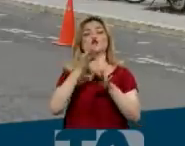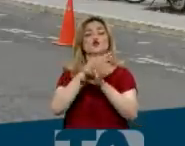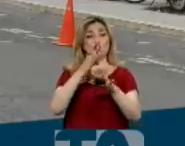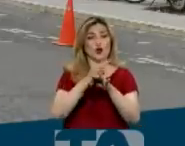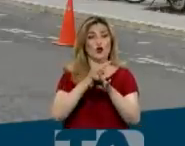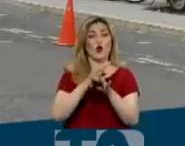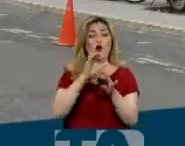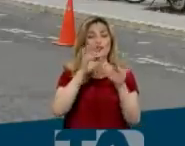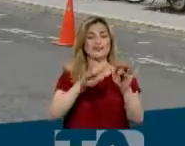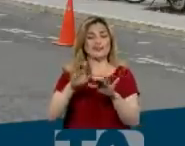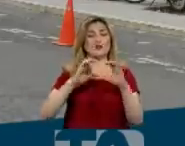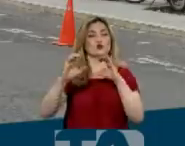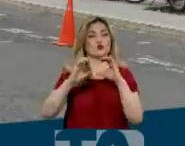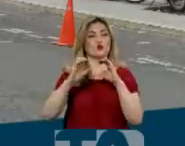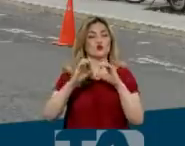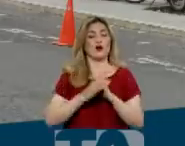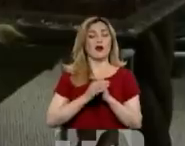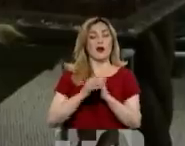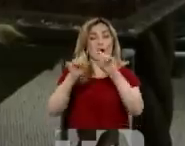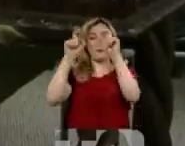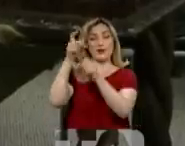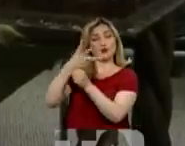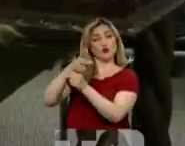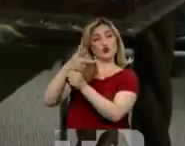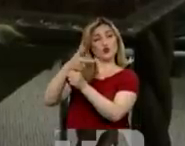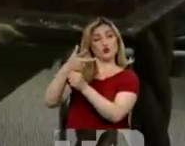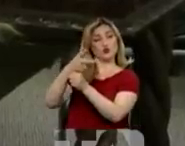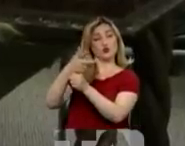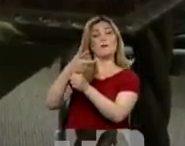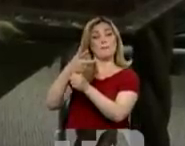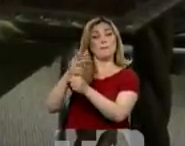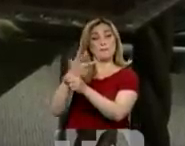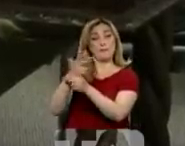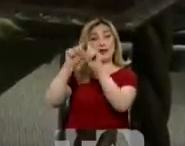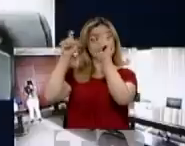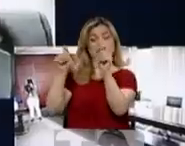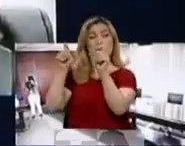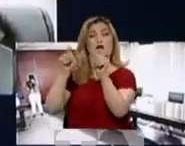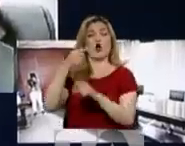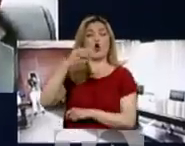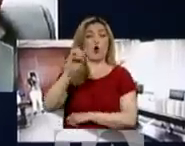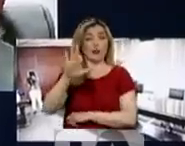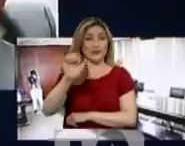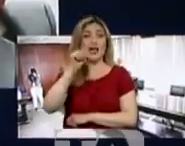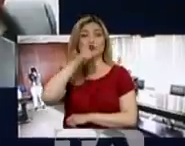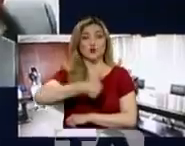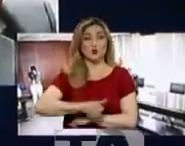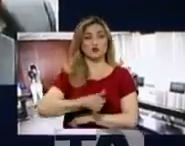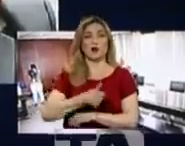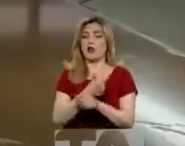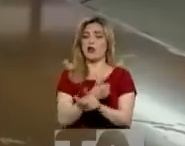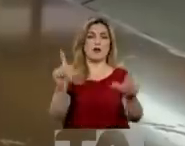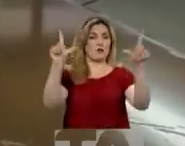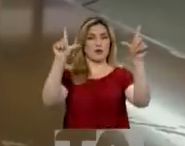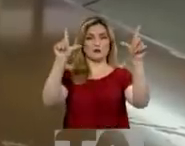pacheco y el excedente de la empresa gota azul carlos bravo son declarados inocentes del cargo se argumentó la inexistencia del delito el